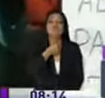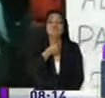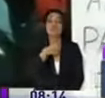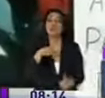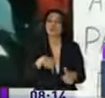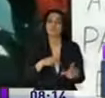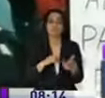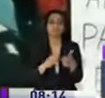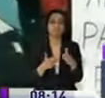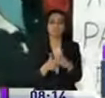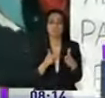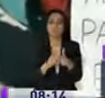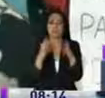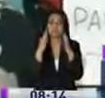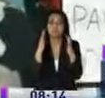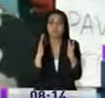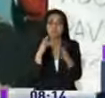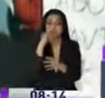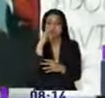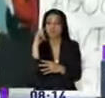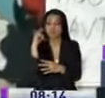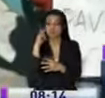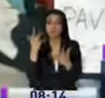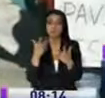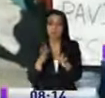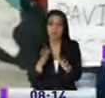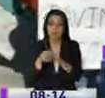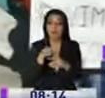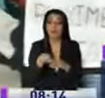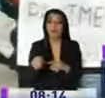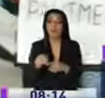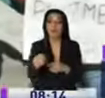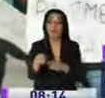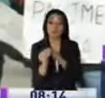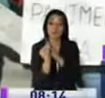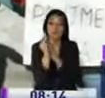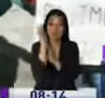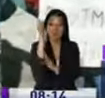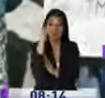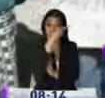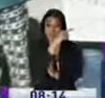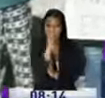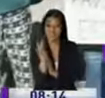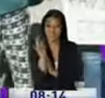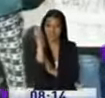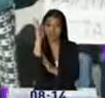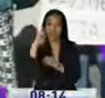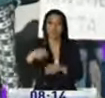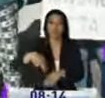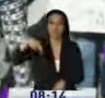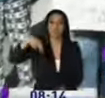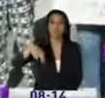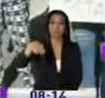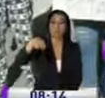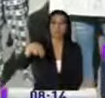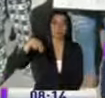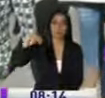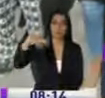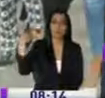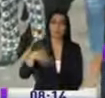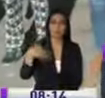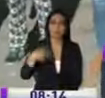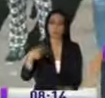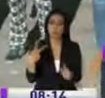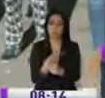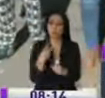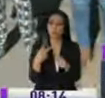muchos problemas. Los niños han hecho acá abajo en el árbol un columpio ya, que corre bastante peligro porque